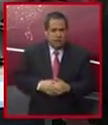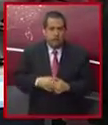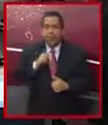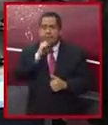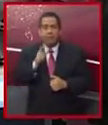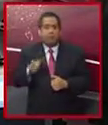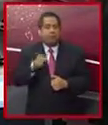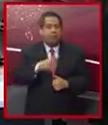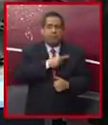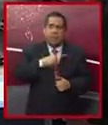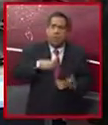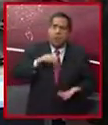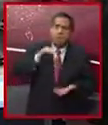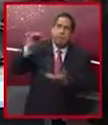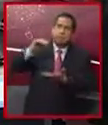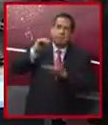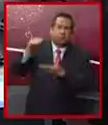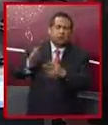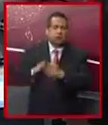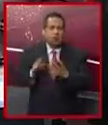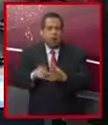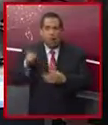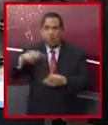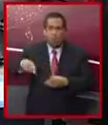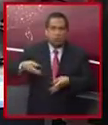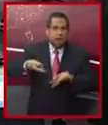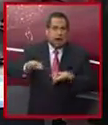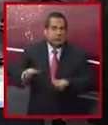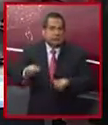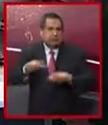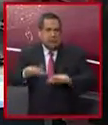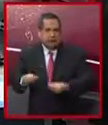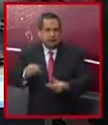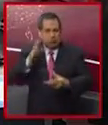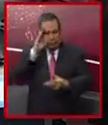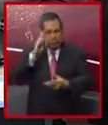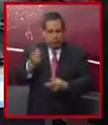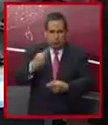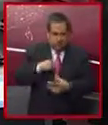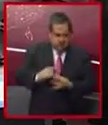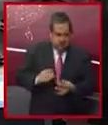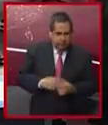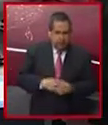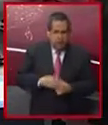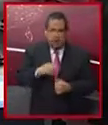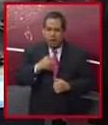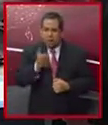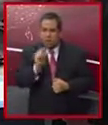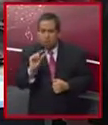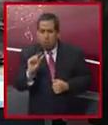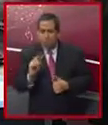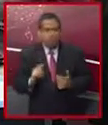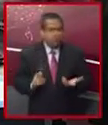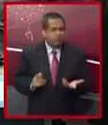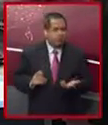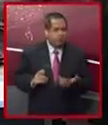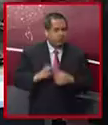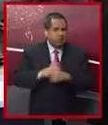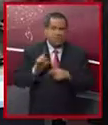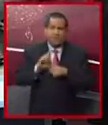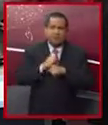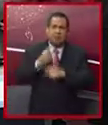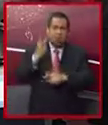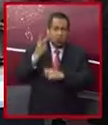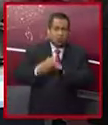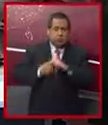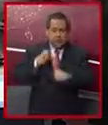manejo de la deuda y la manera en la que se han venido gastando los recursos públicos. Este asunto de que haya poco dinero es algo que se viene comentando desde hace más de